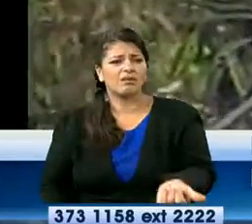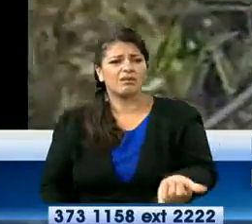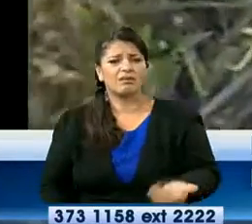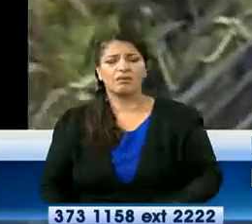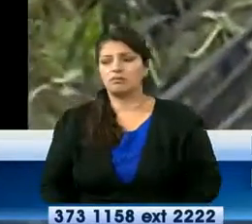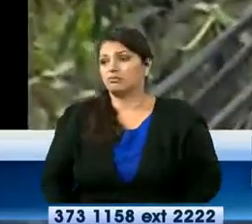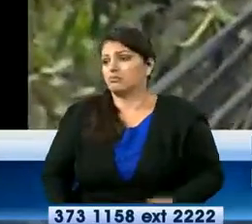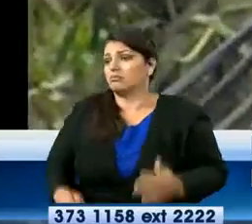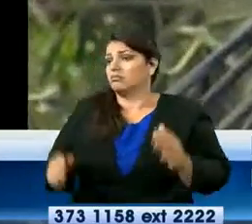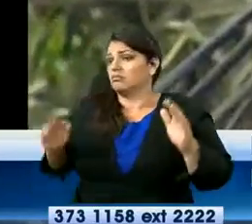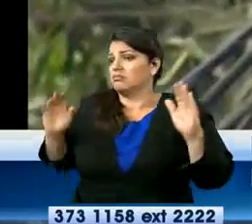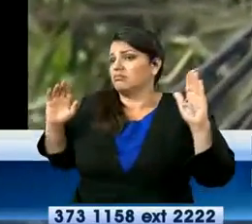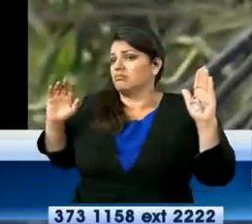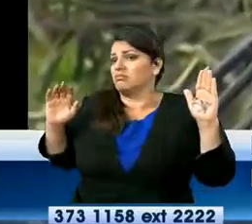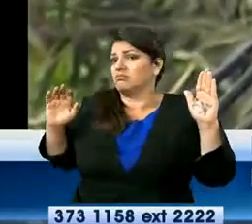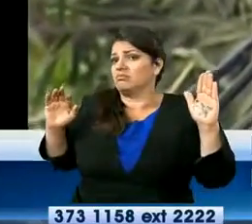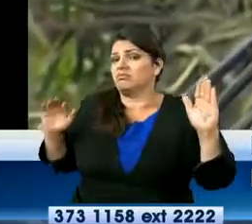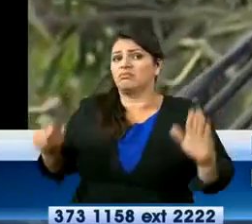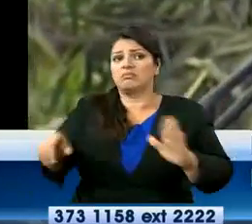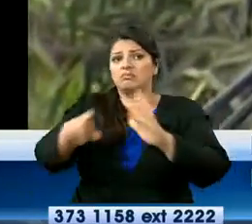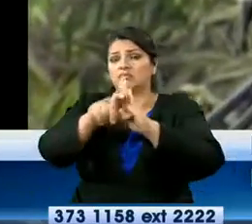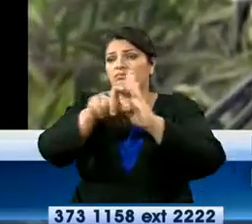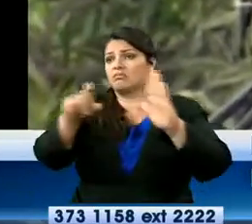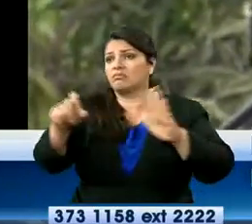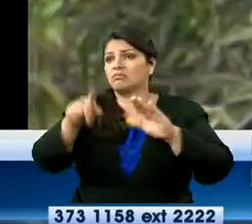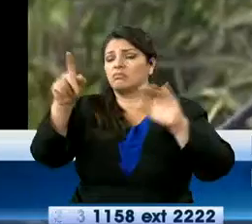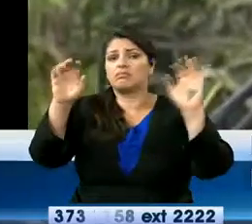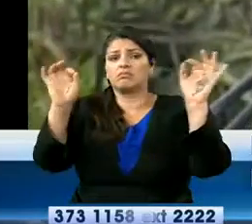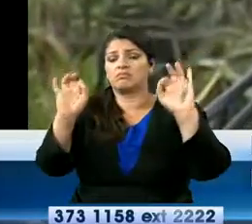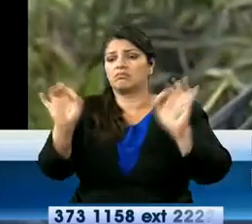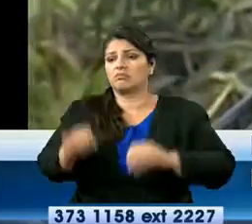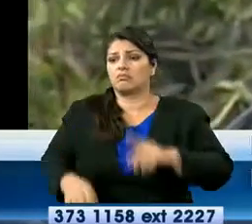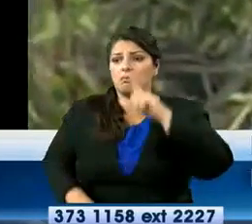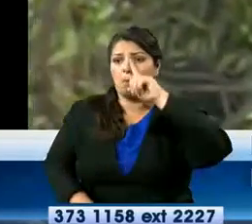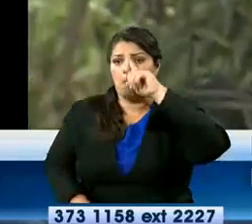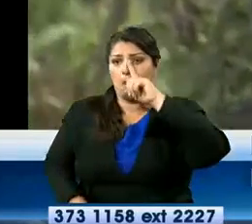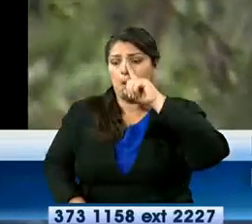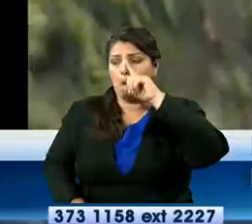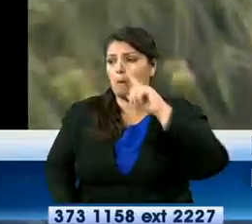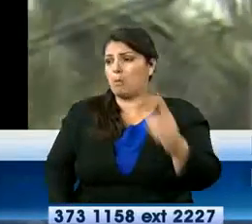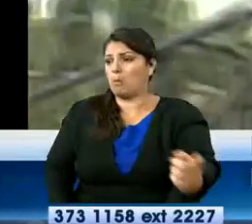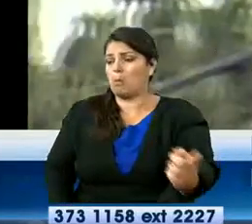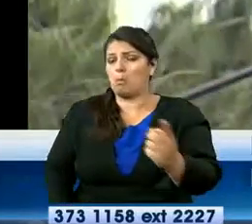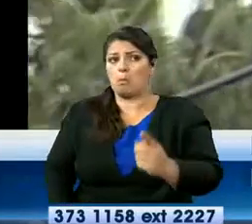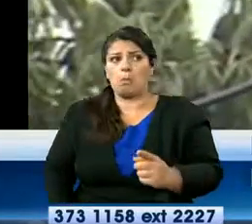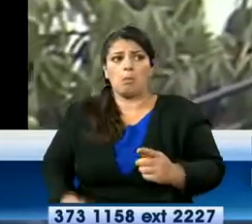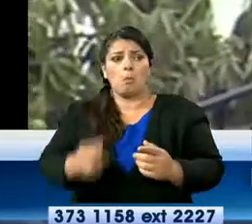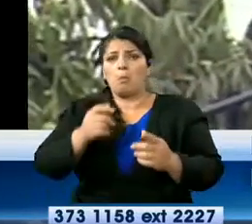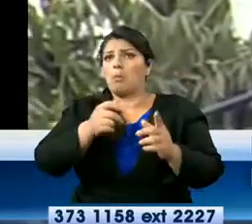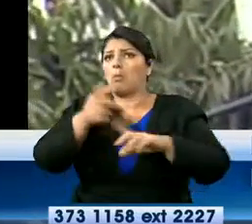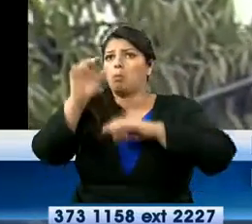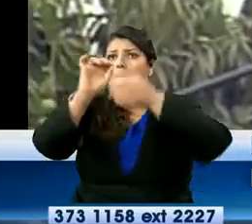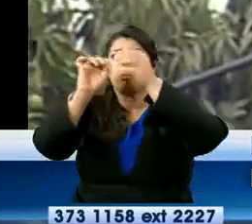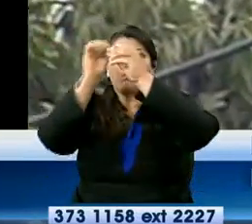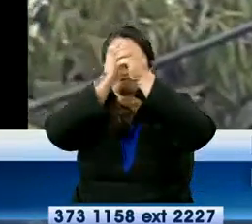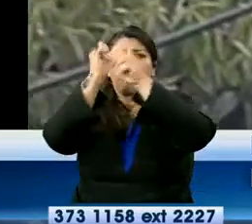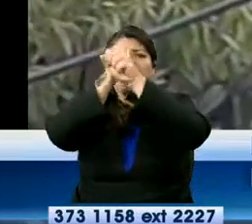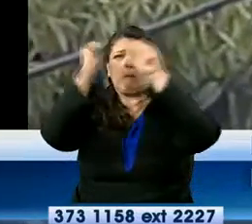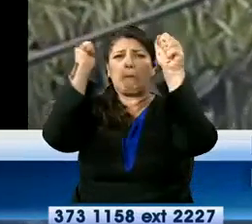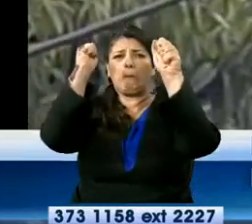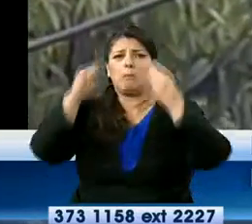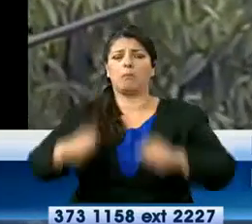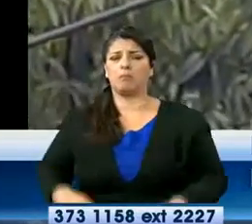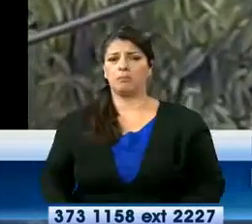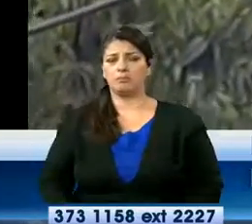quedó. Lo más rápido, aquí vienen los señores, se suben a ese poste, esa lámpara no valía, y nosotros le pedimos y le andamos hasta que vino. Vinieron uno, la pusieron, no